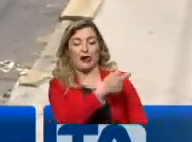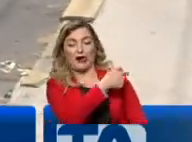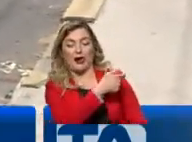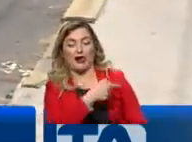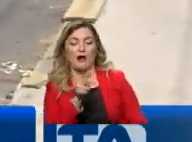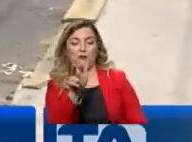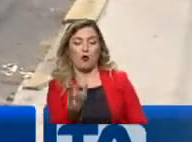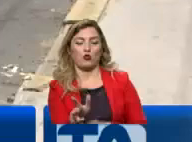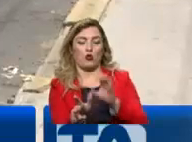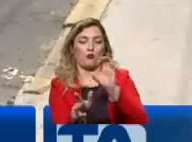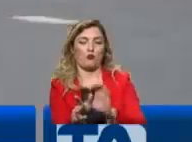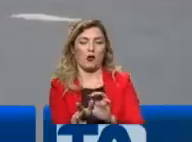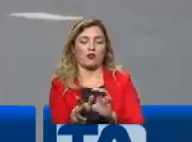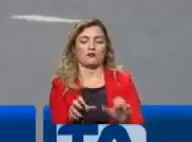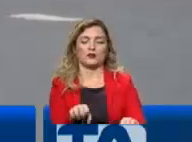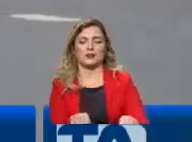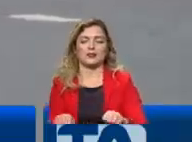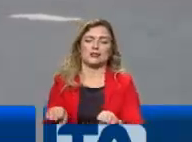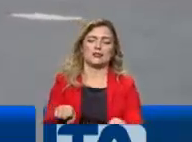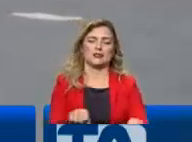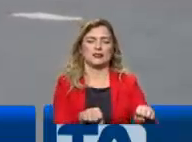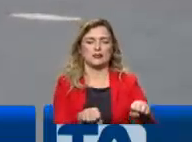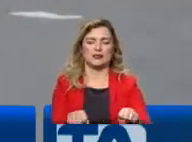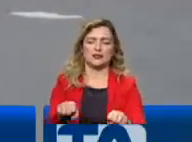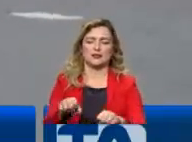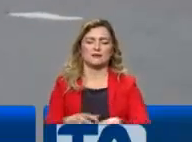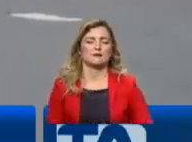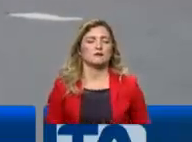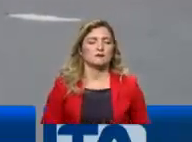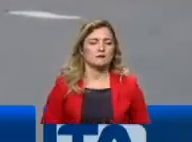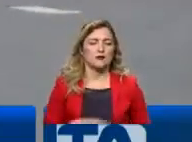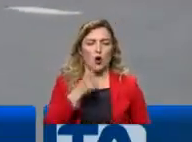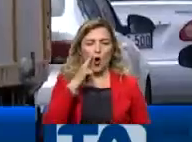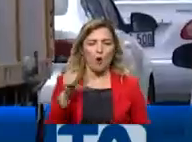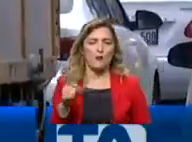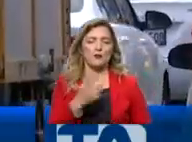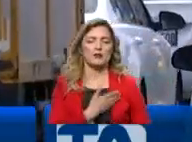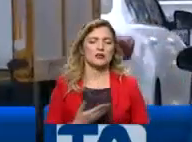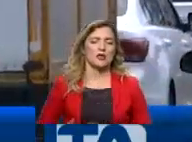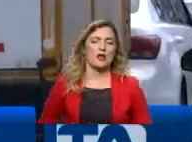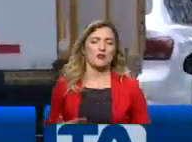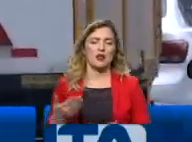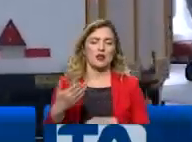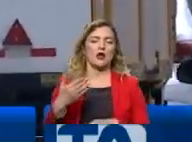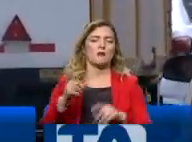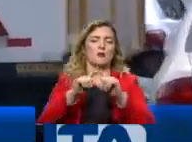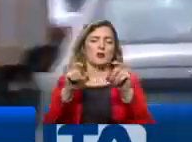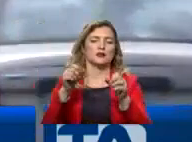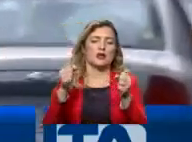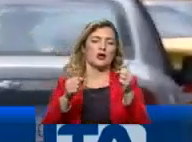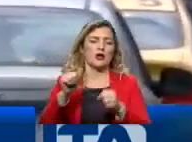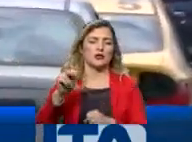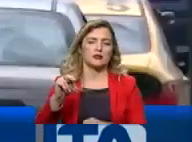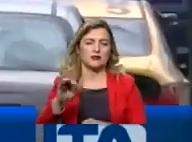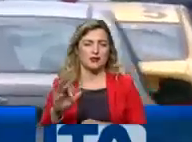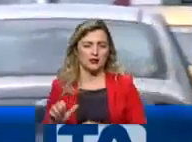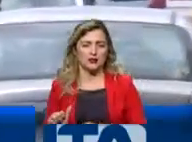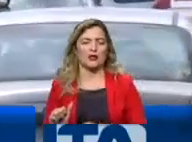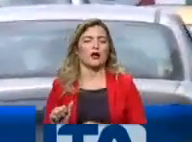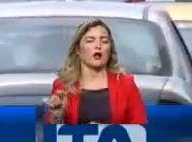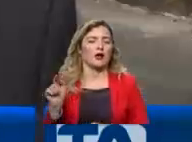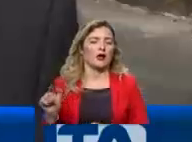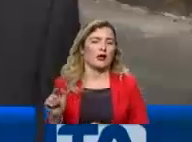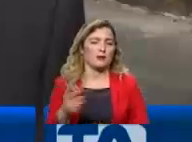a bordo de una moto según obando uno de los principales problemas de la contaminación se debe a la calidad del combustible que tenemos los